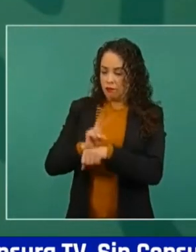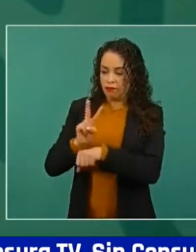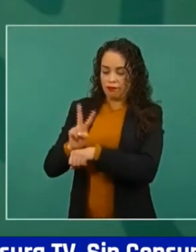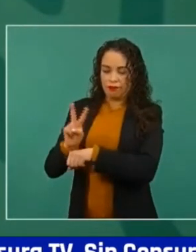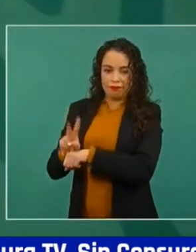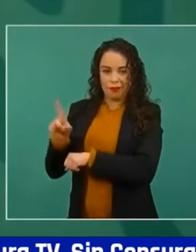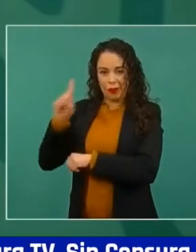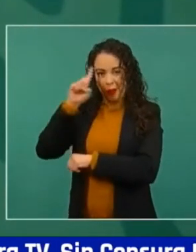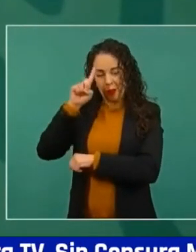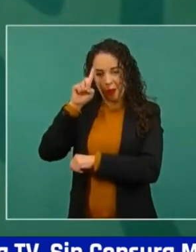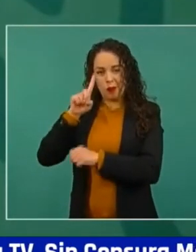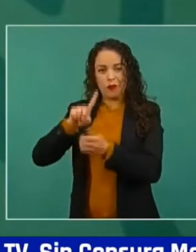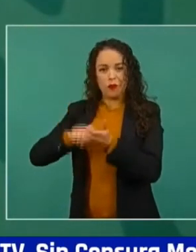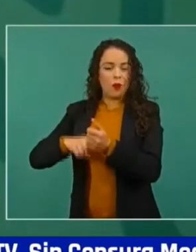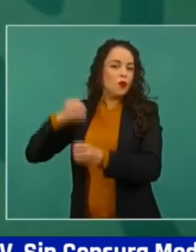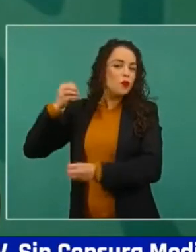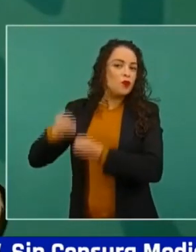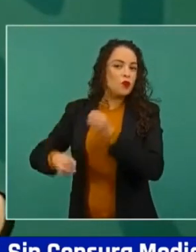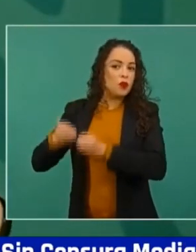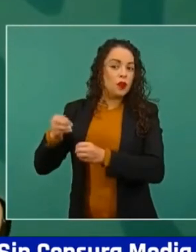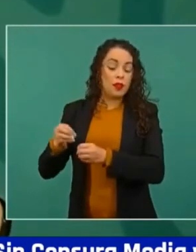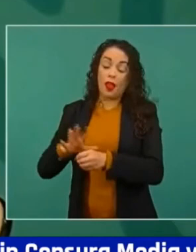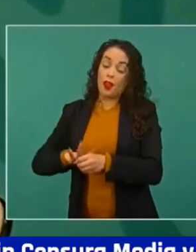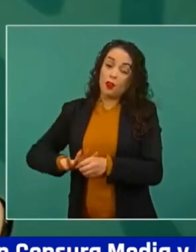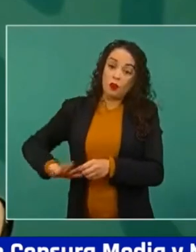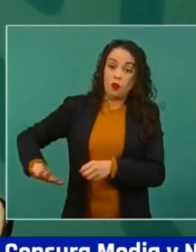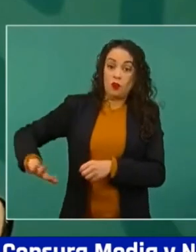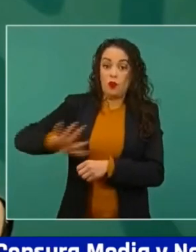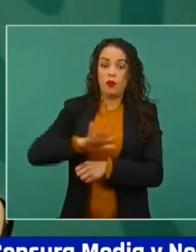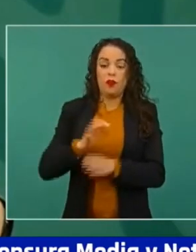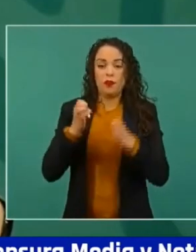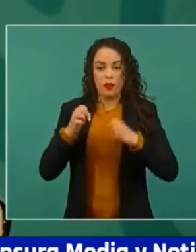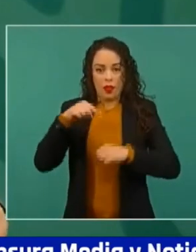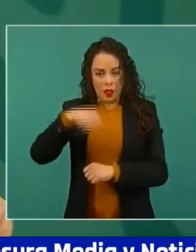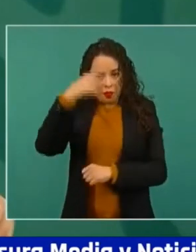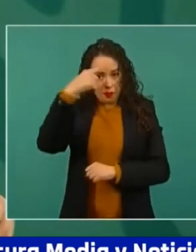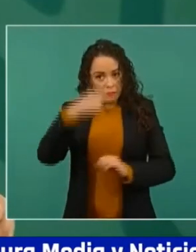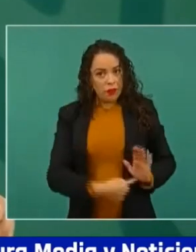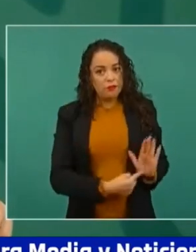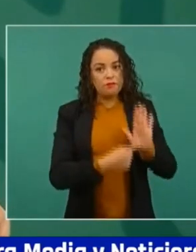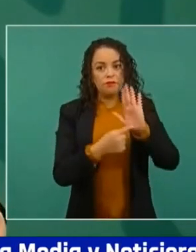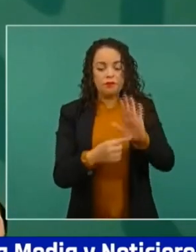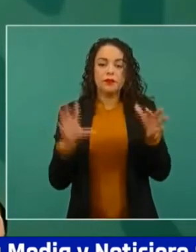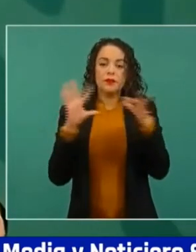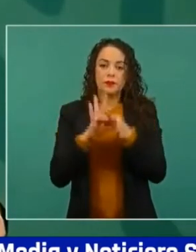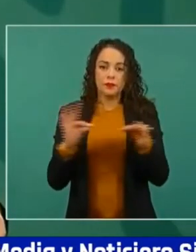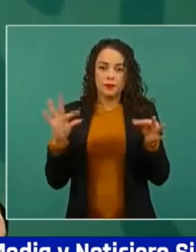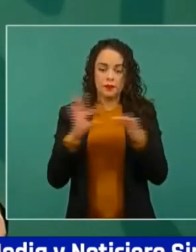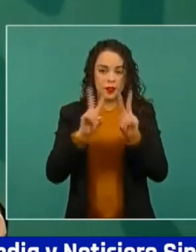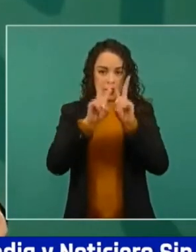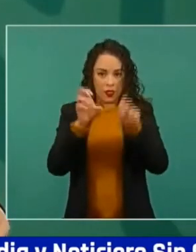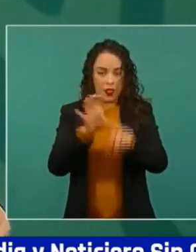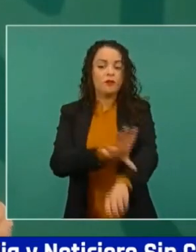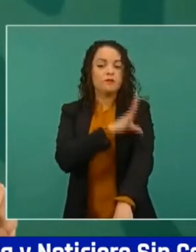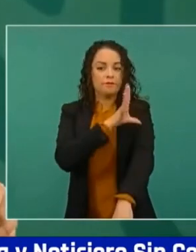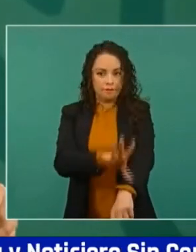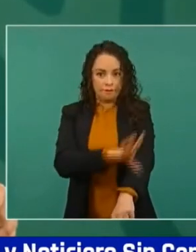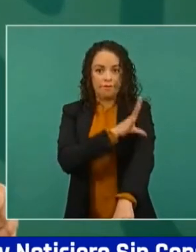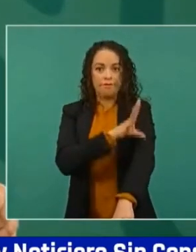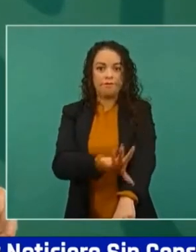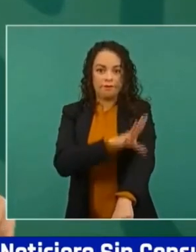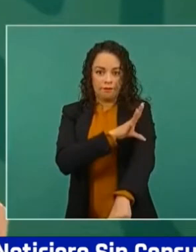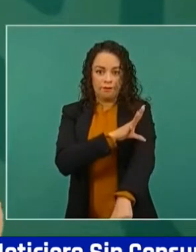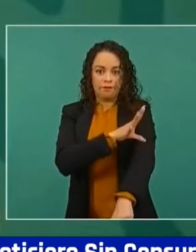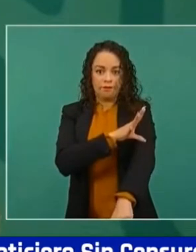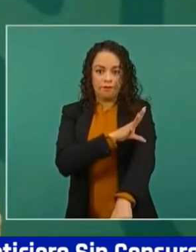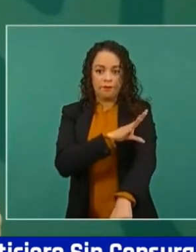todos para exponer aquí sobre la reforma energética.